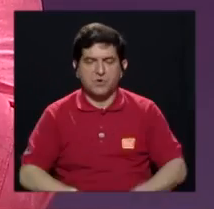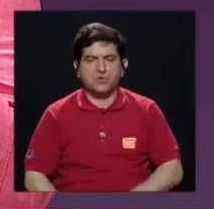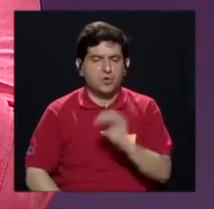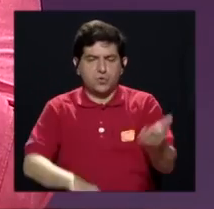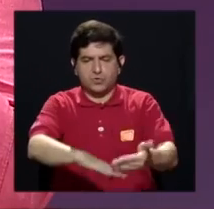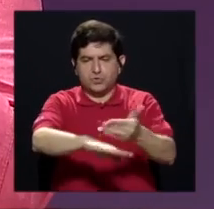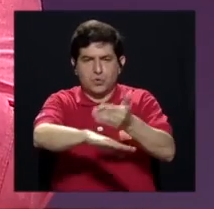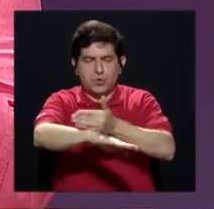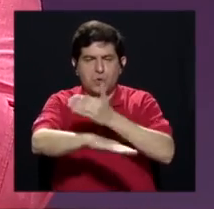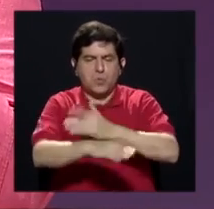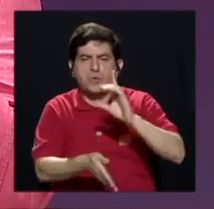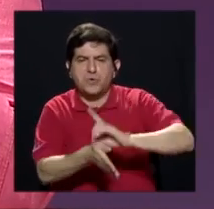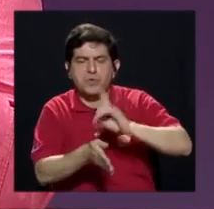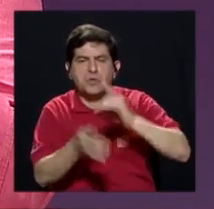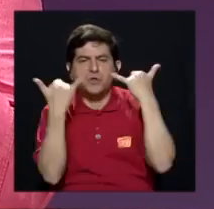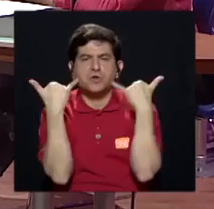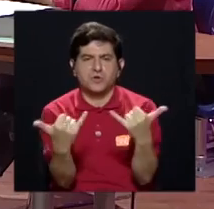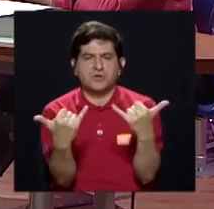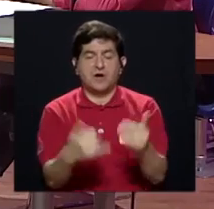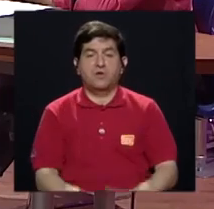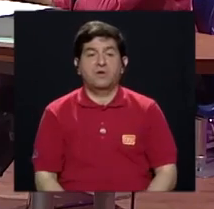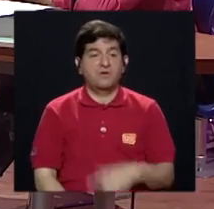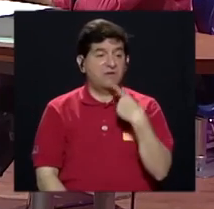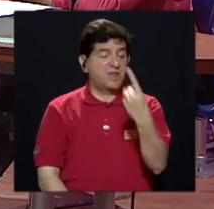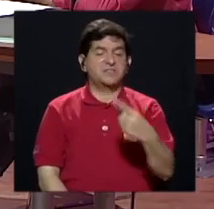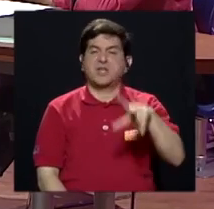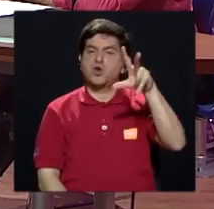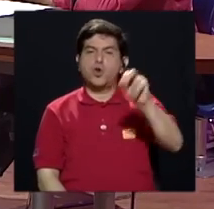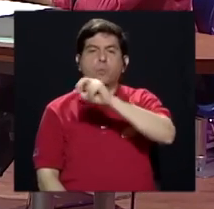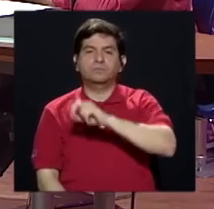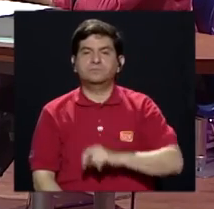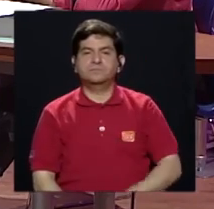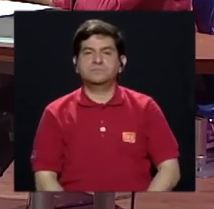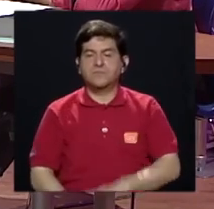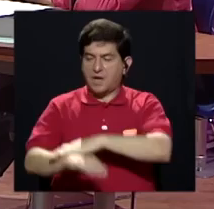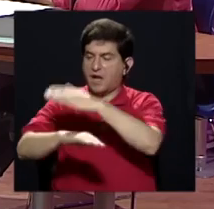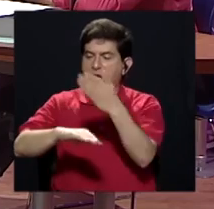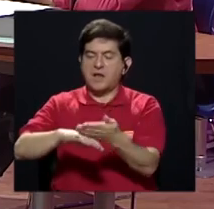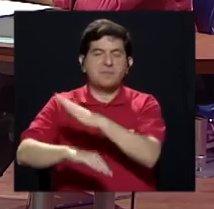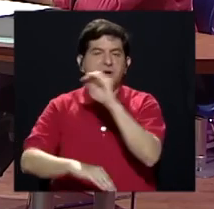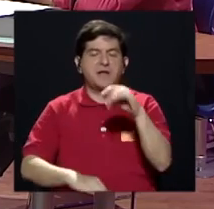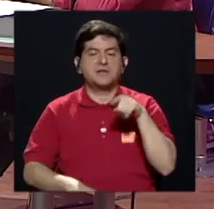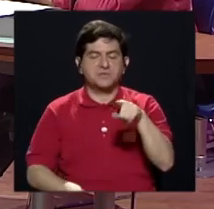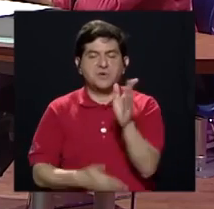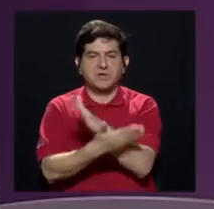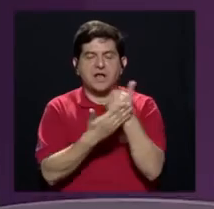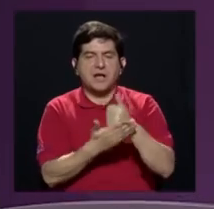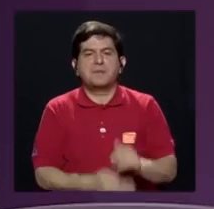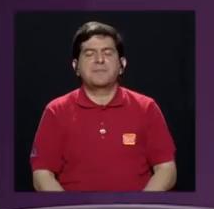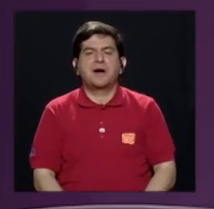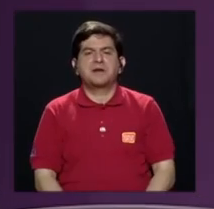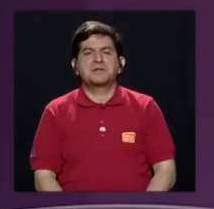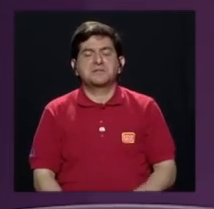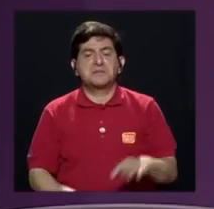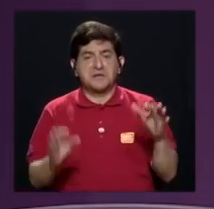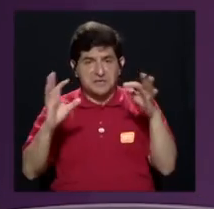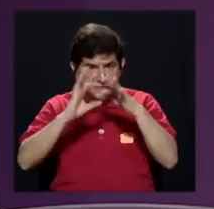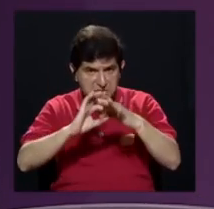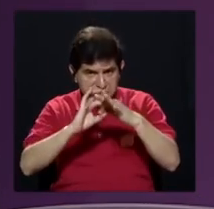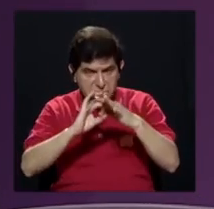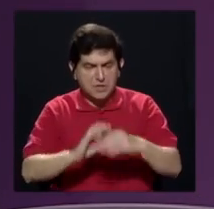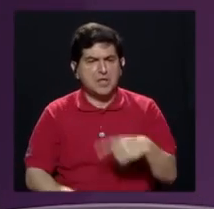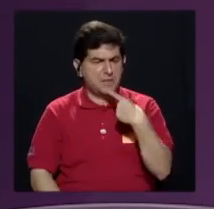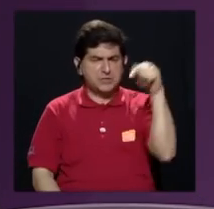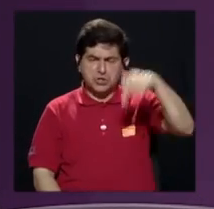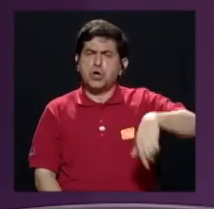adelantos médicos que tenemos hoy teníamos que decirle no al embarazo y la sexualidad hoy podemos llenarnos la boca quiere decir que